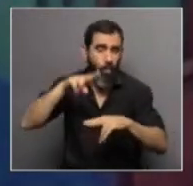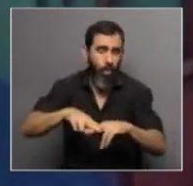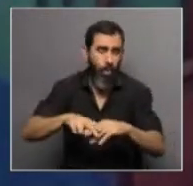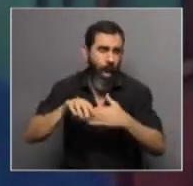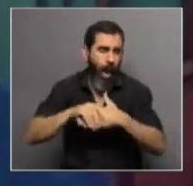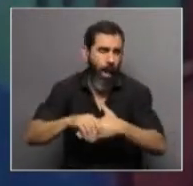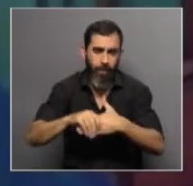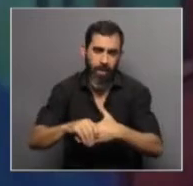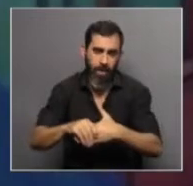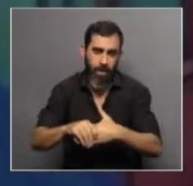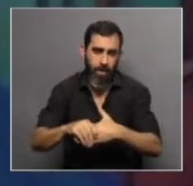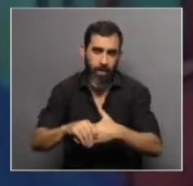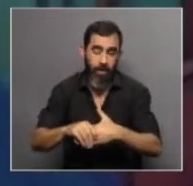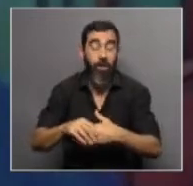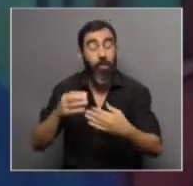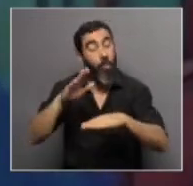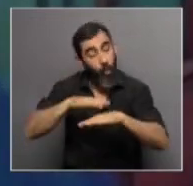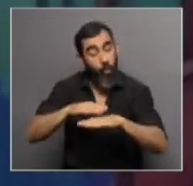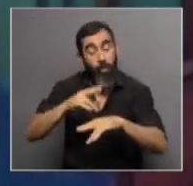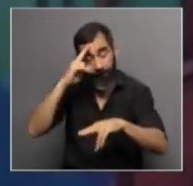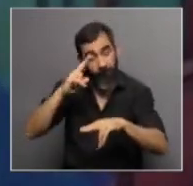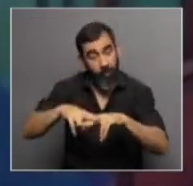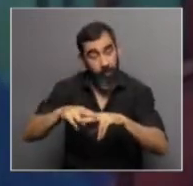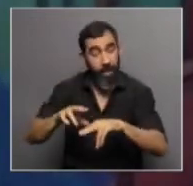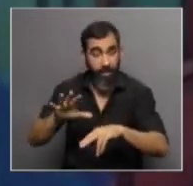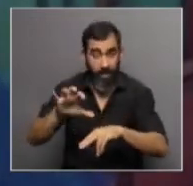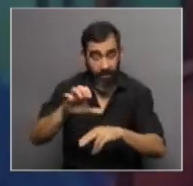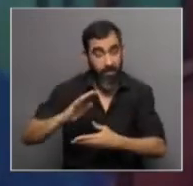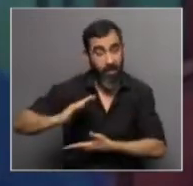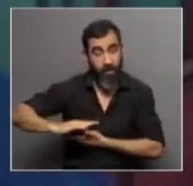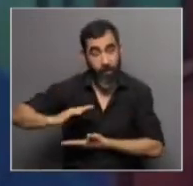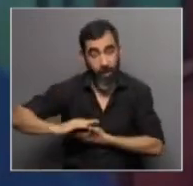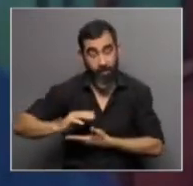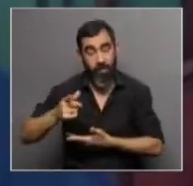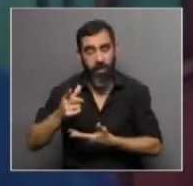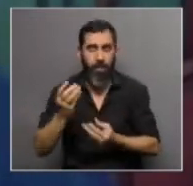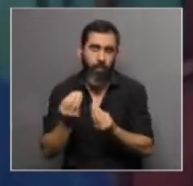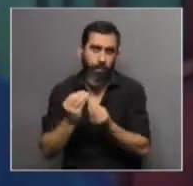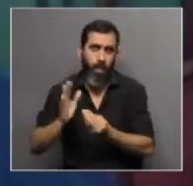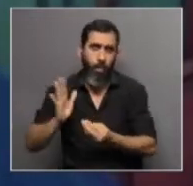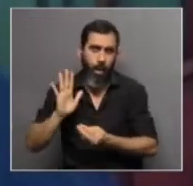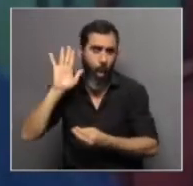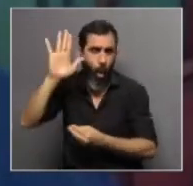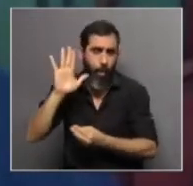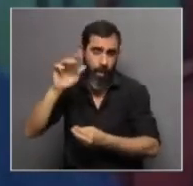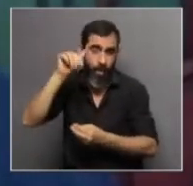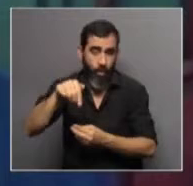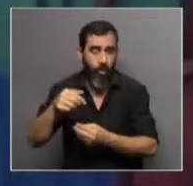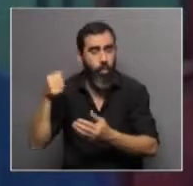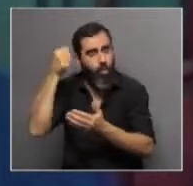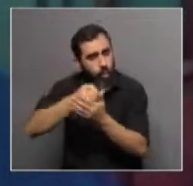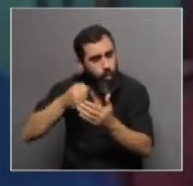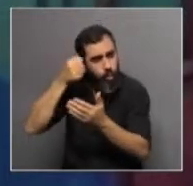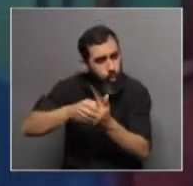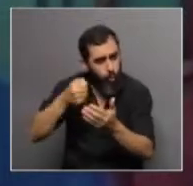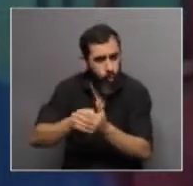hace pocas horas por víctima de esta enfermedad, que como tantas mujeres a quienes homenajeamos hoy, luchan